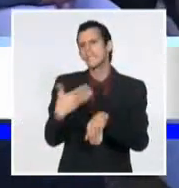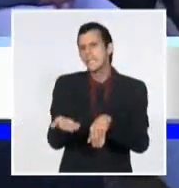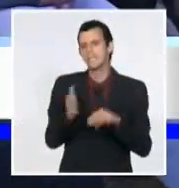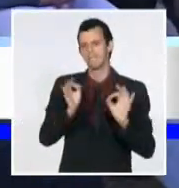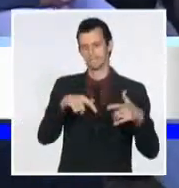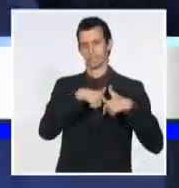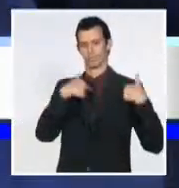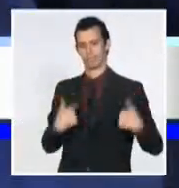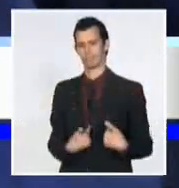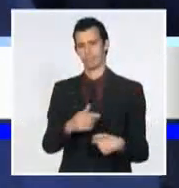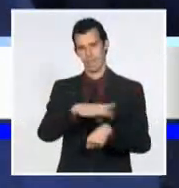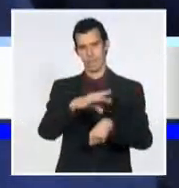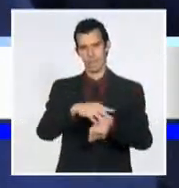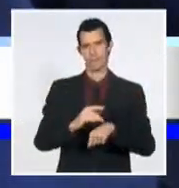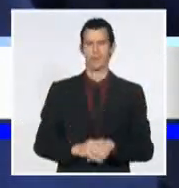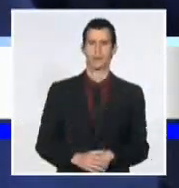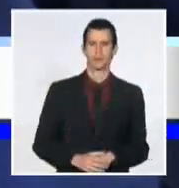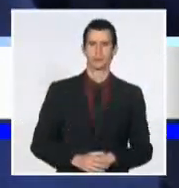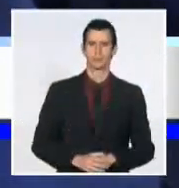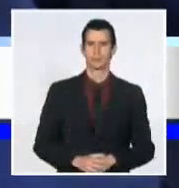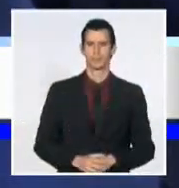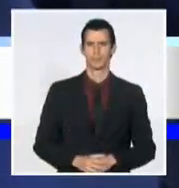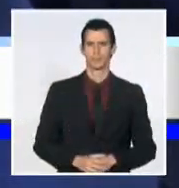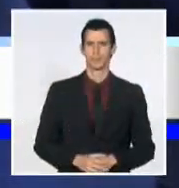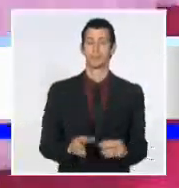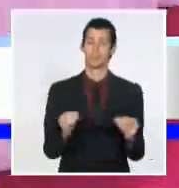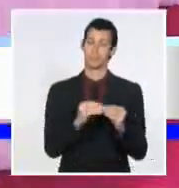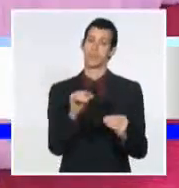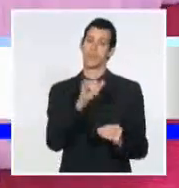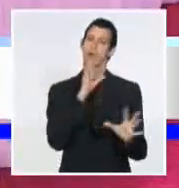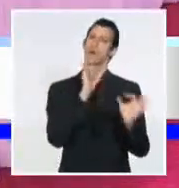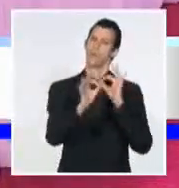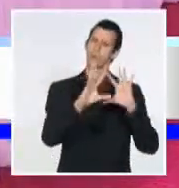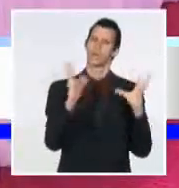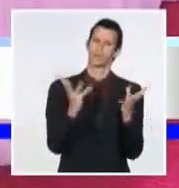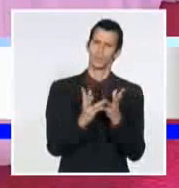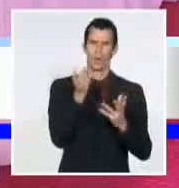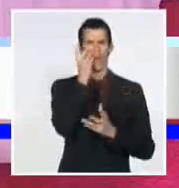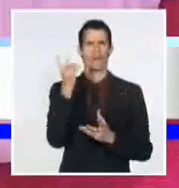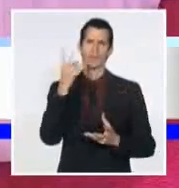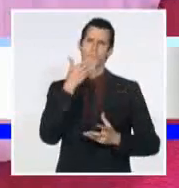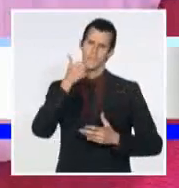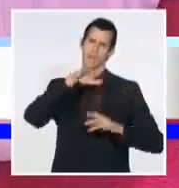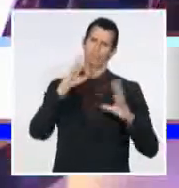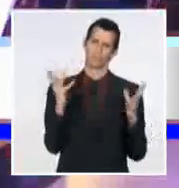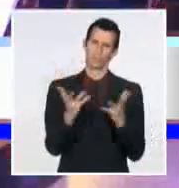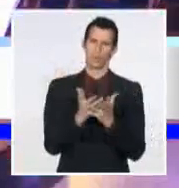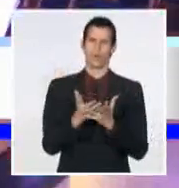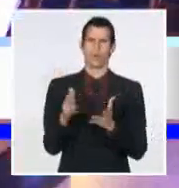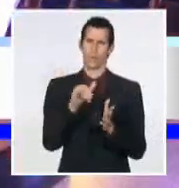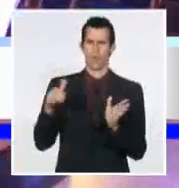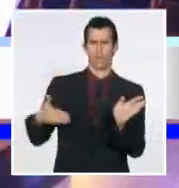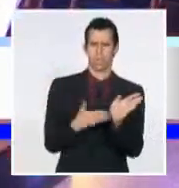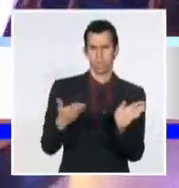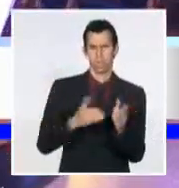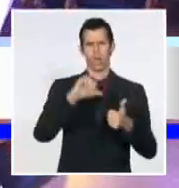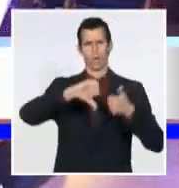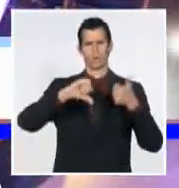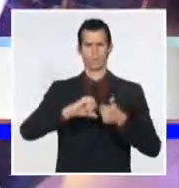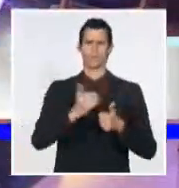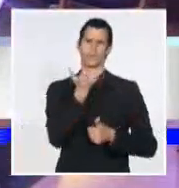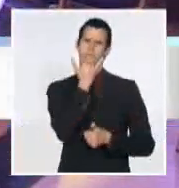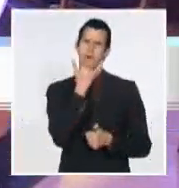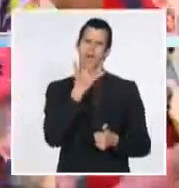expertos insistan en la prevención y la adopción de hábitos más saludables de vida. En la apertura, el doctor Eduardo Rivas